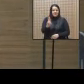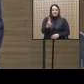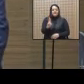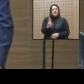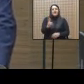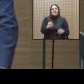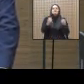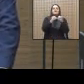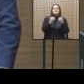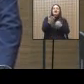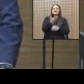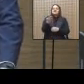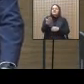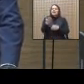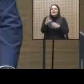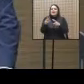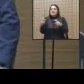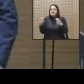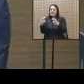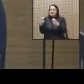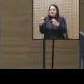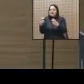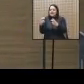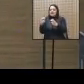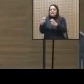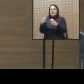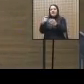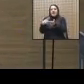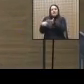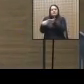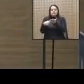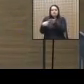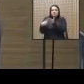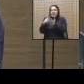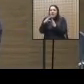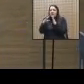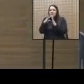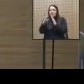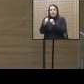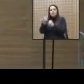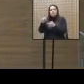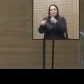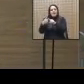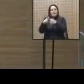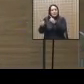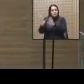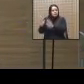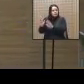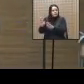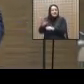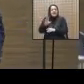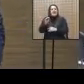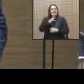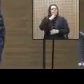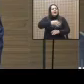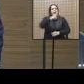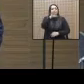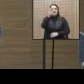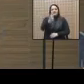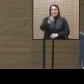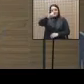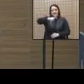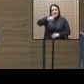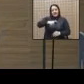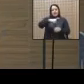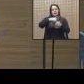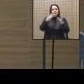a sentarse a hablar con sus amigos. La realidad de Costa Rica es que se requieren diputados